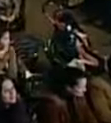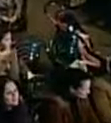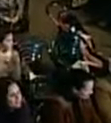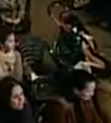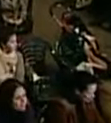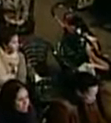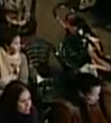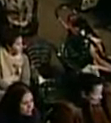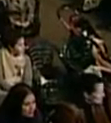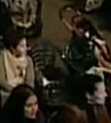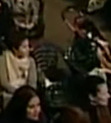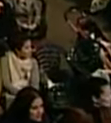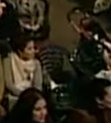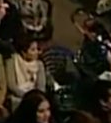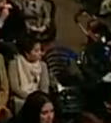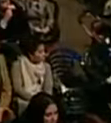¿Ya?